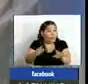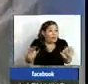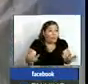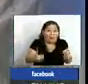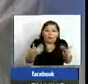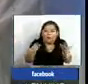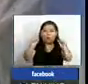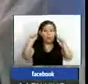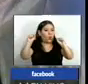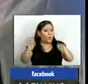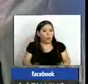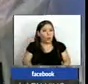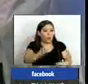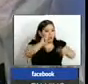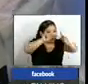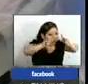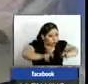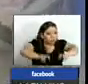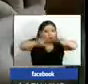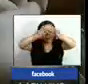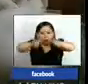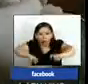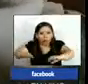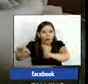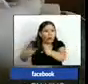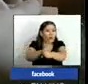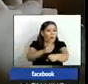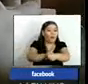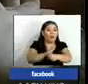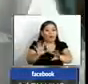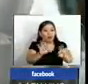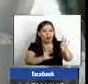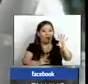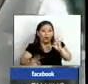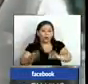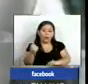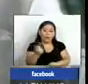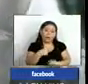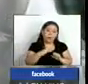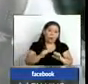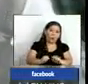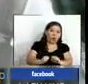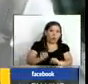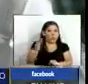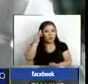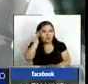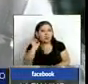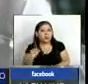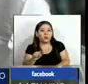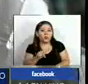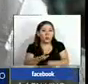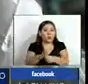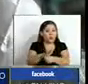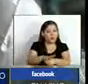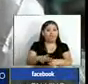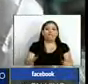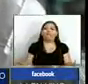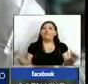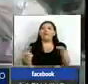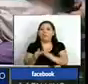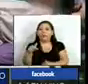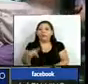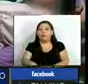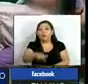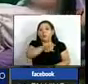capacidad de correr pruebas a todos los ciudadanos. Muchos mueren siendo sospechosos. Nuestro país no es la